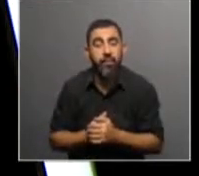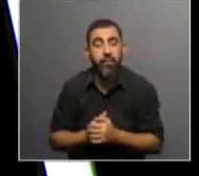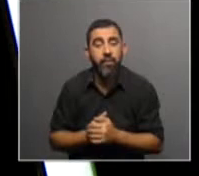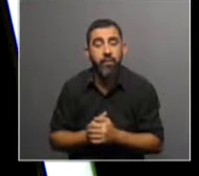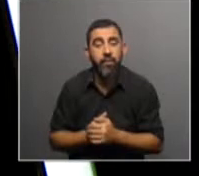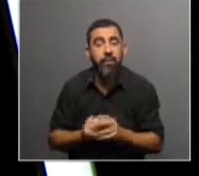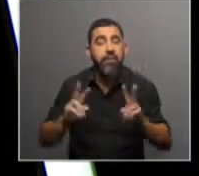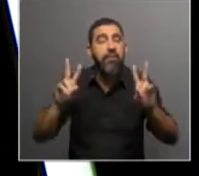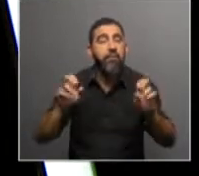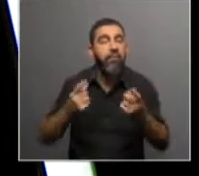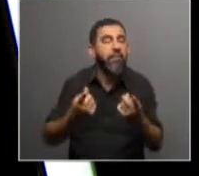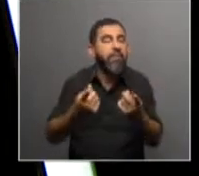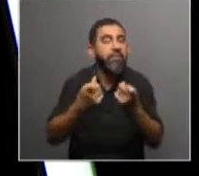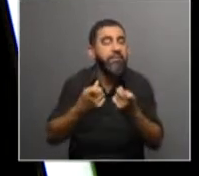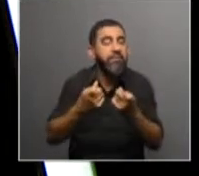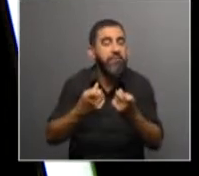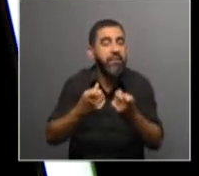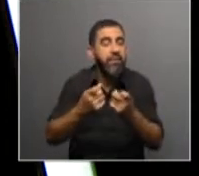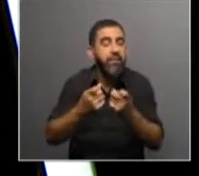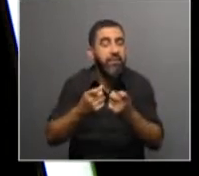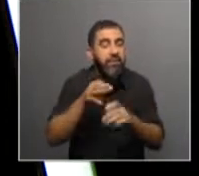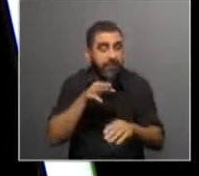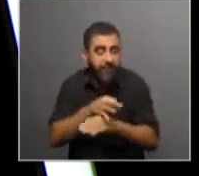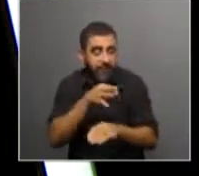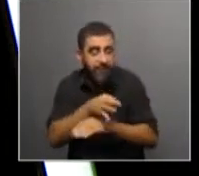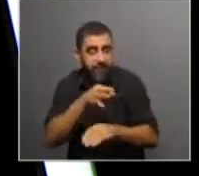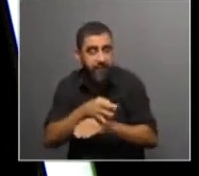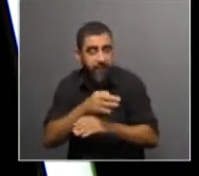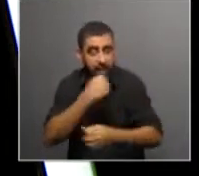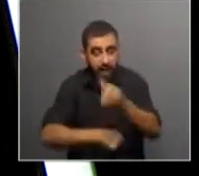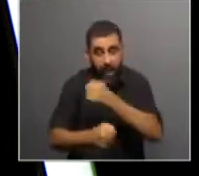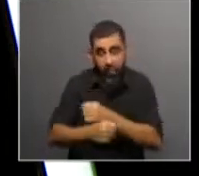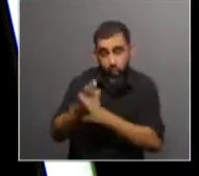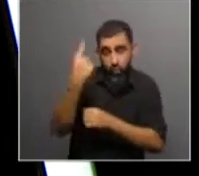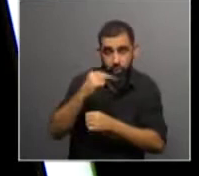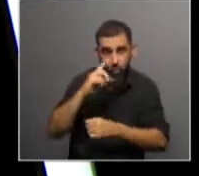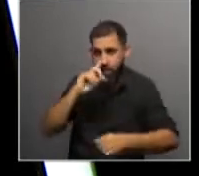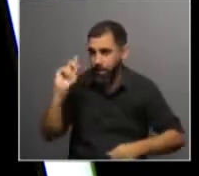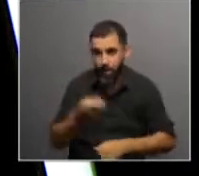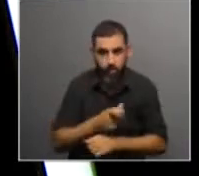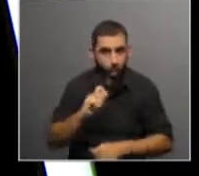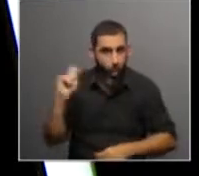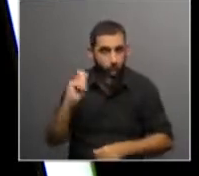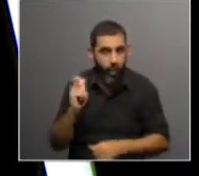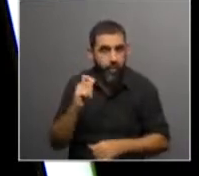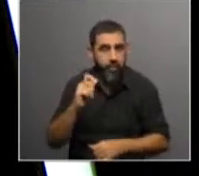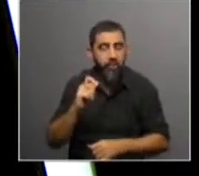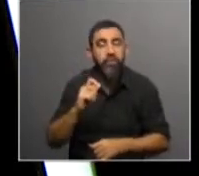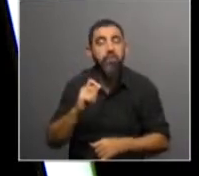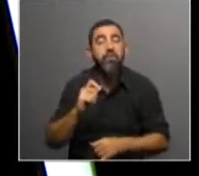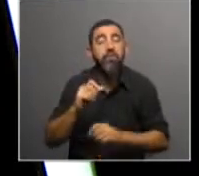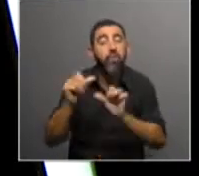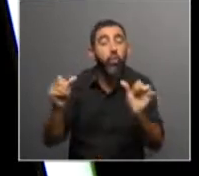la necesaria capacitación que hubo que impartir a lo largo del año pasado, de apuro, de urgencia, las estructuras